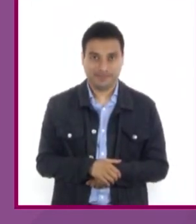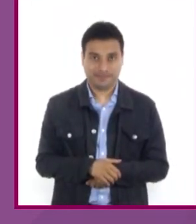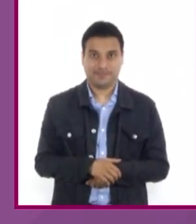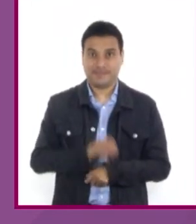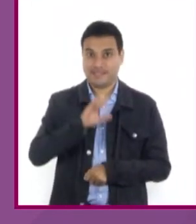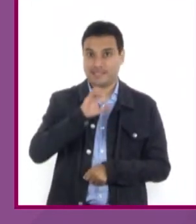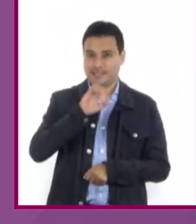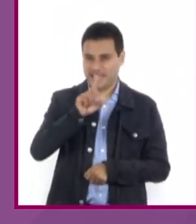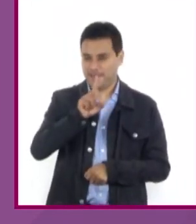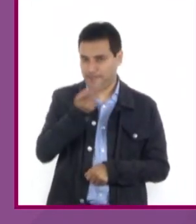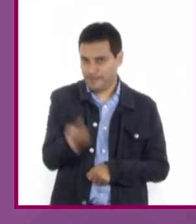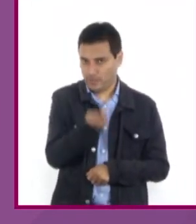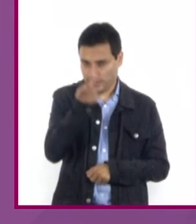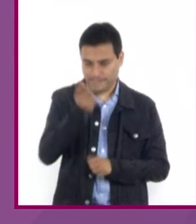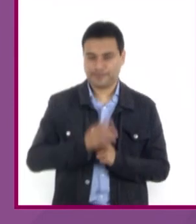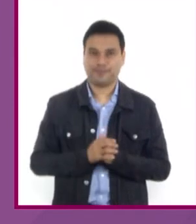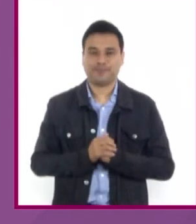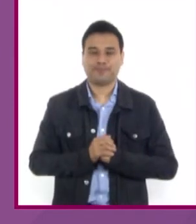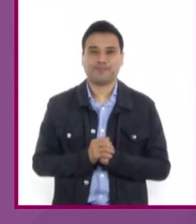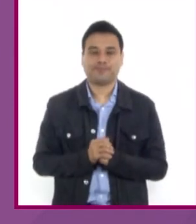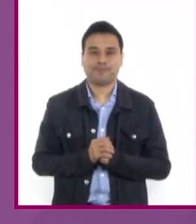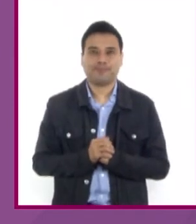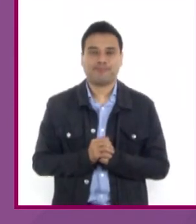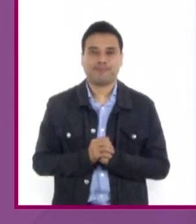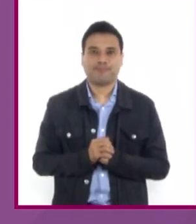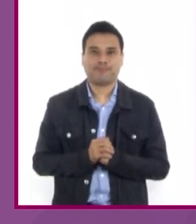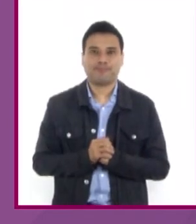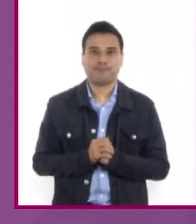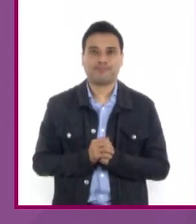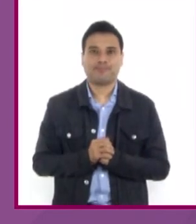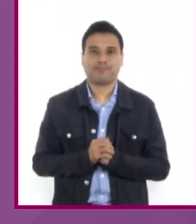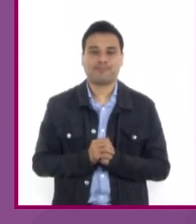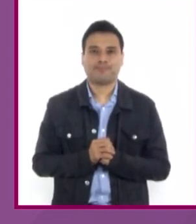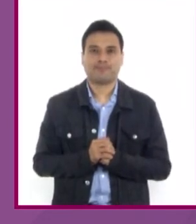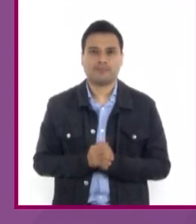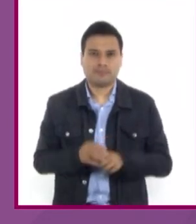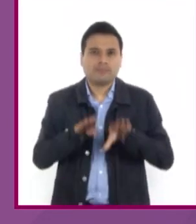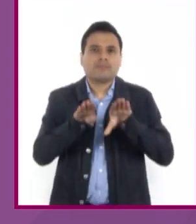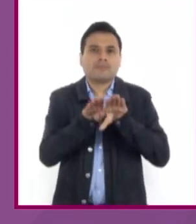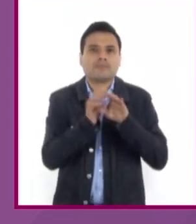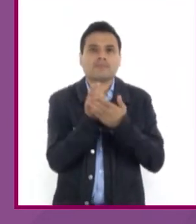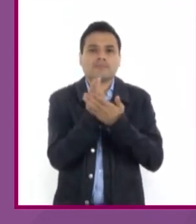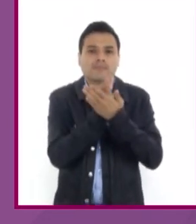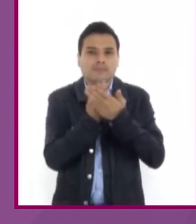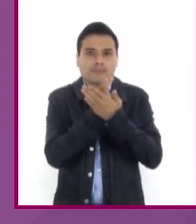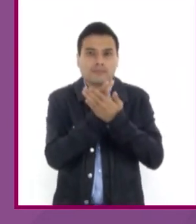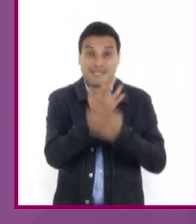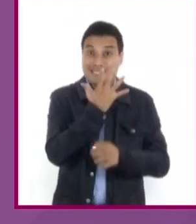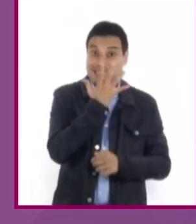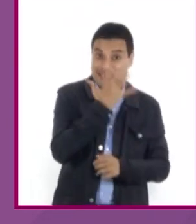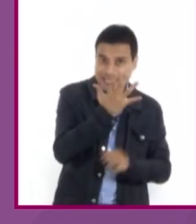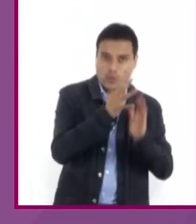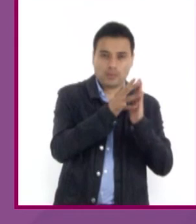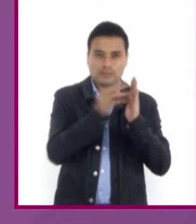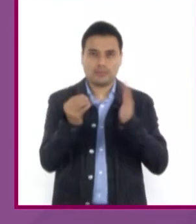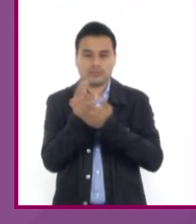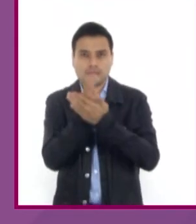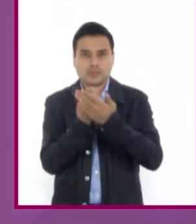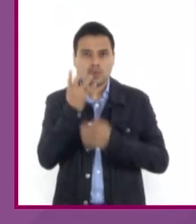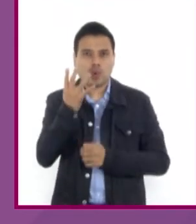Inciso D. ¿Cuál es el factor que hace pasar de la figura 5 a la figura